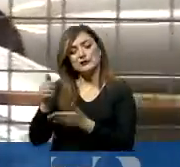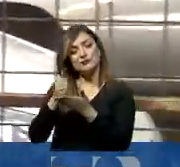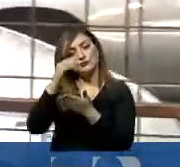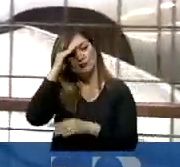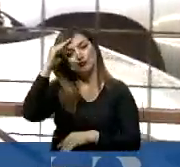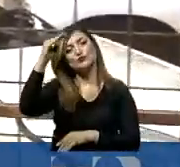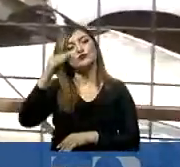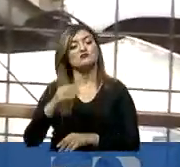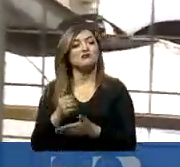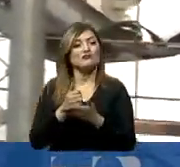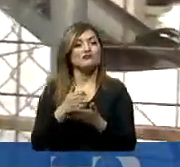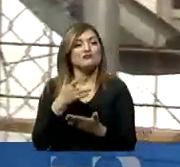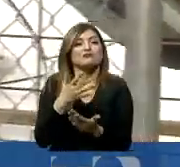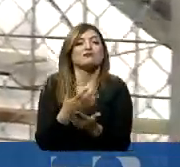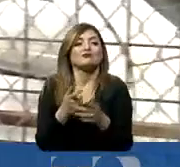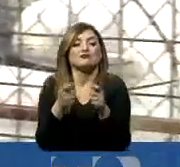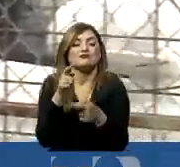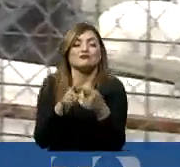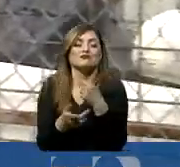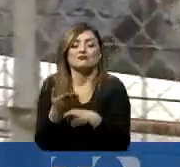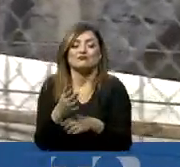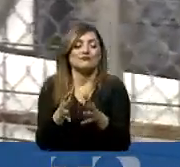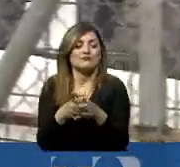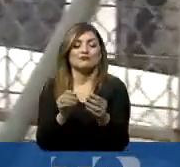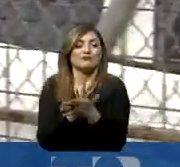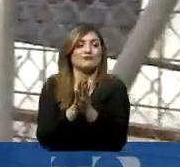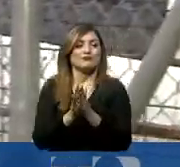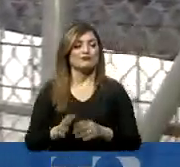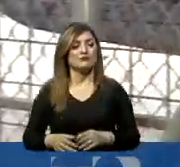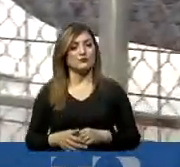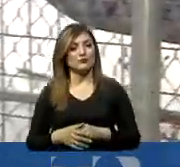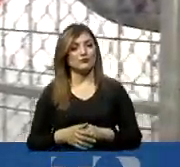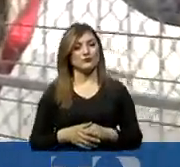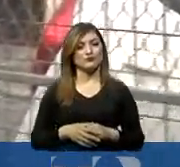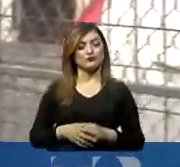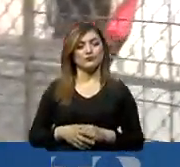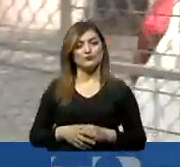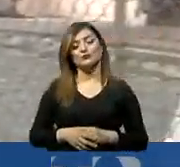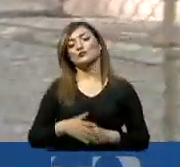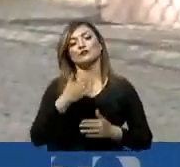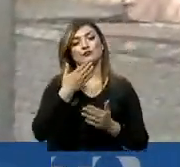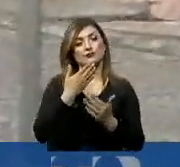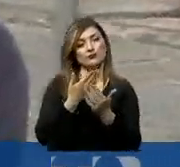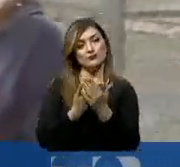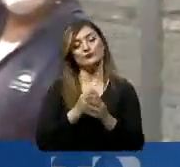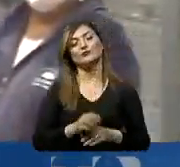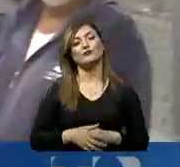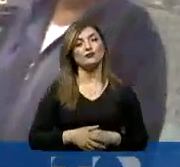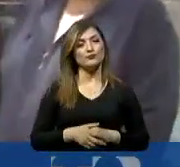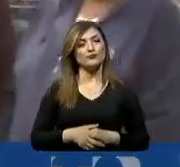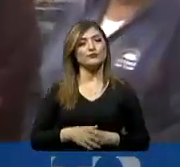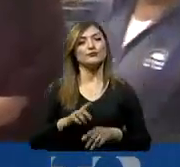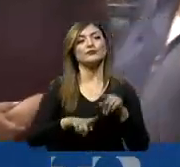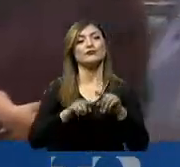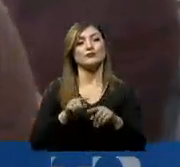la policía de igual manera ha venido, pero no tenemos solución a este problema. Listo, muchas gracias. Bueno, compañeras, amigos